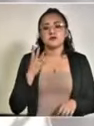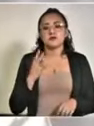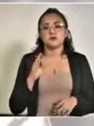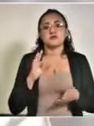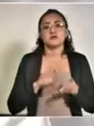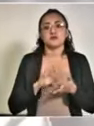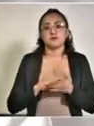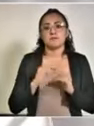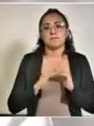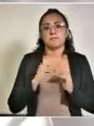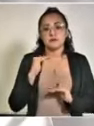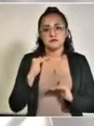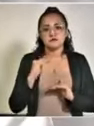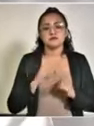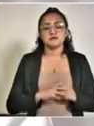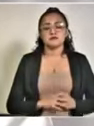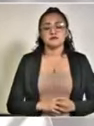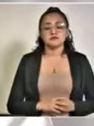puntos.